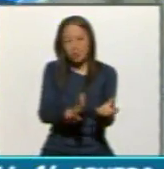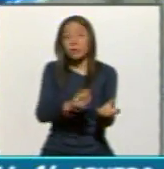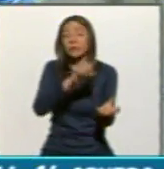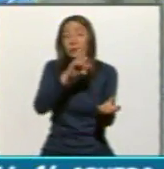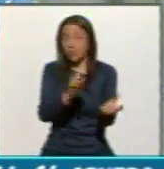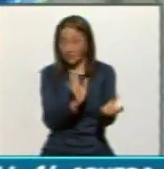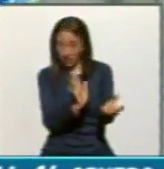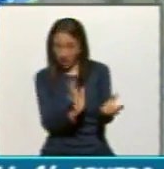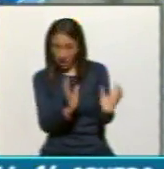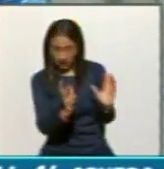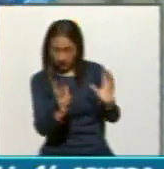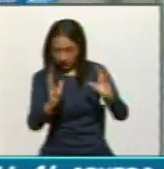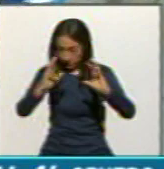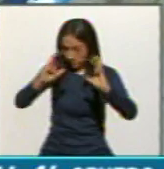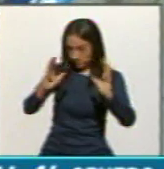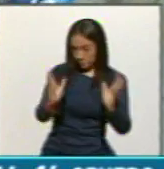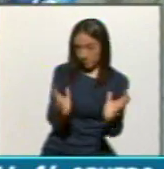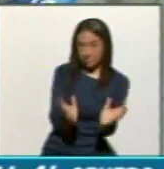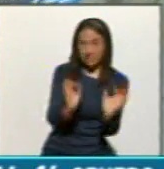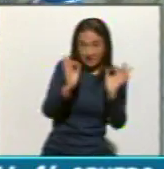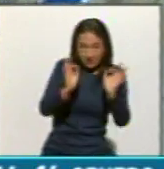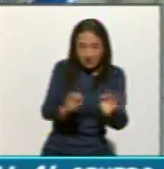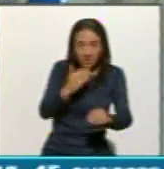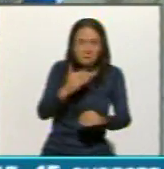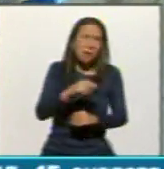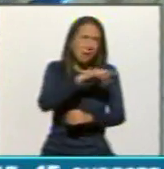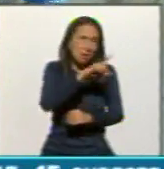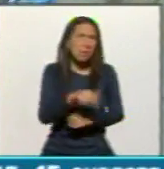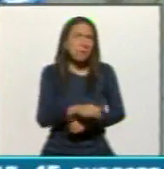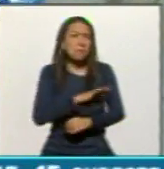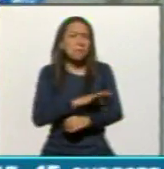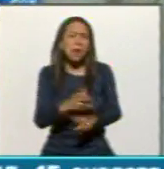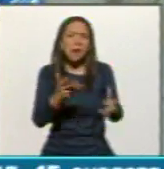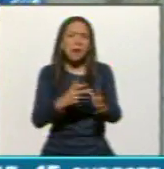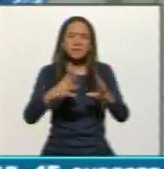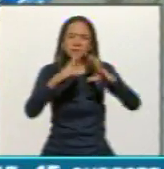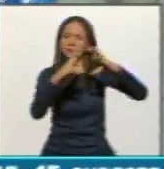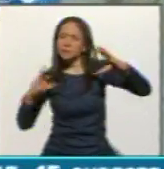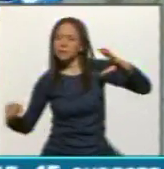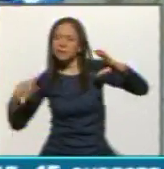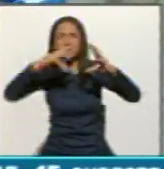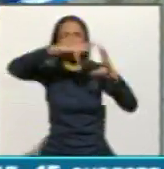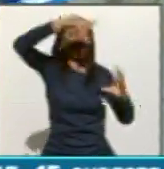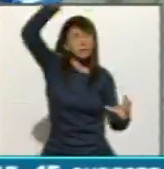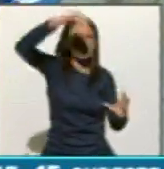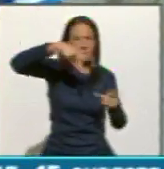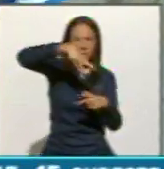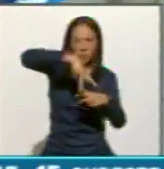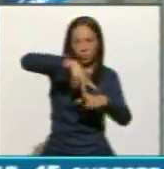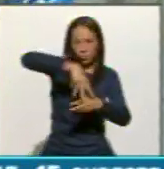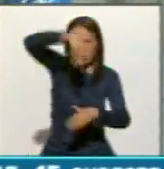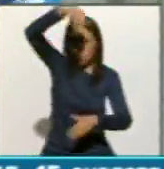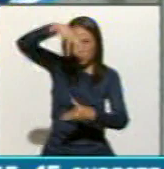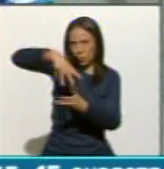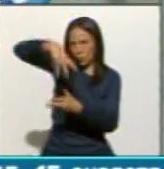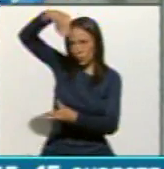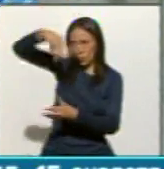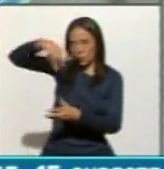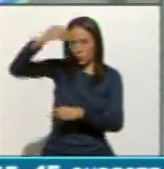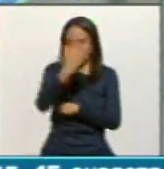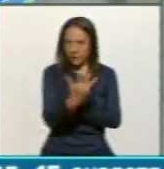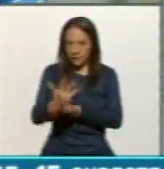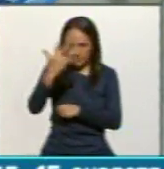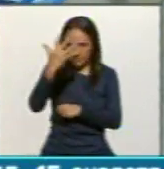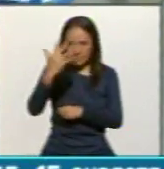puedo decirle que elaborando, por ejemplo, 5 conos, lo que es la boquilla, y ensamblándolas me